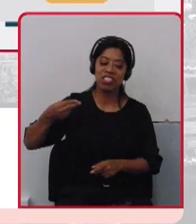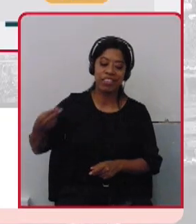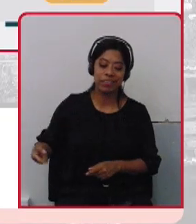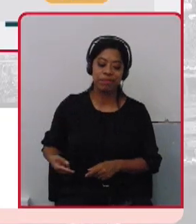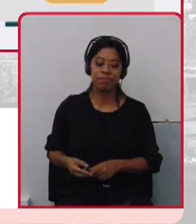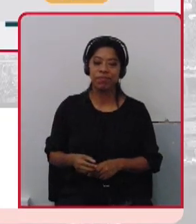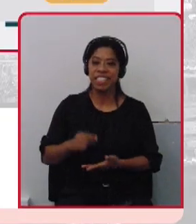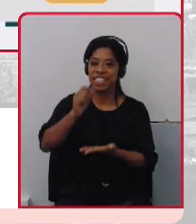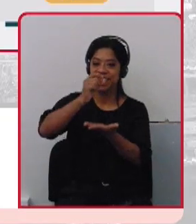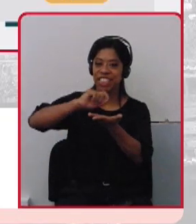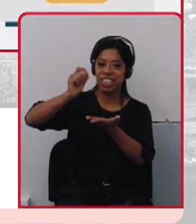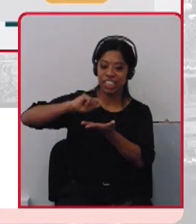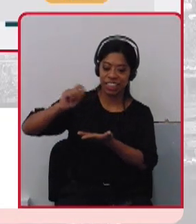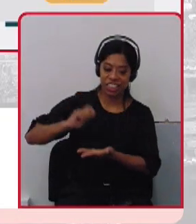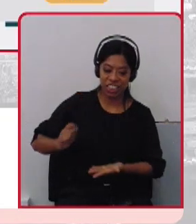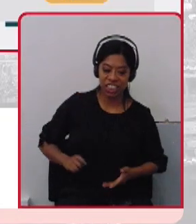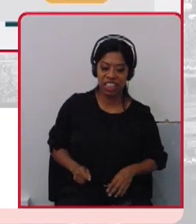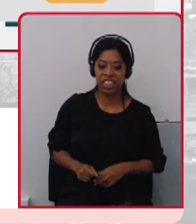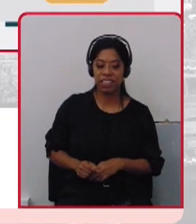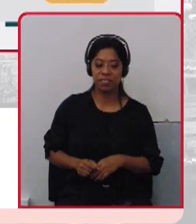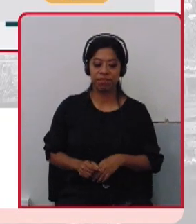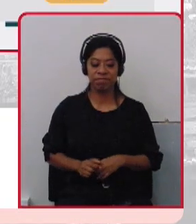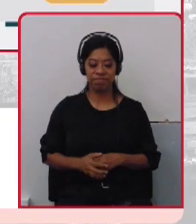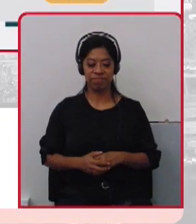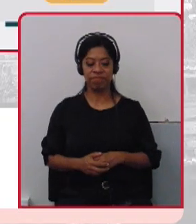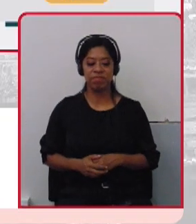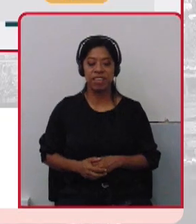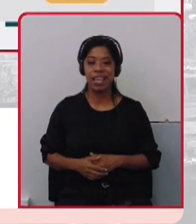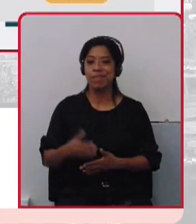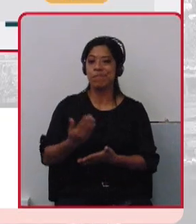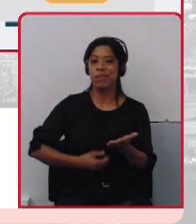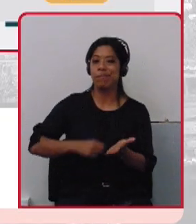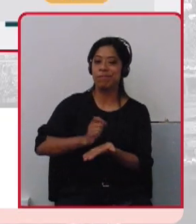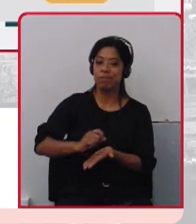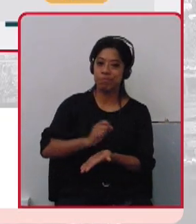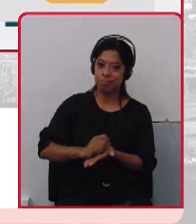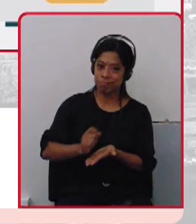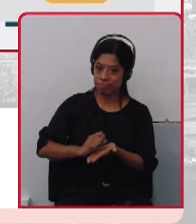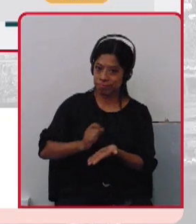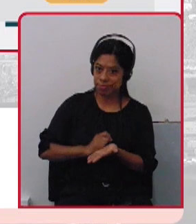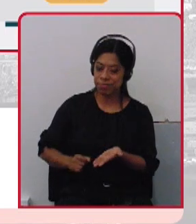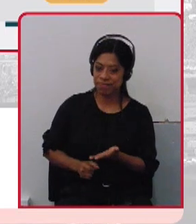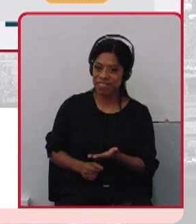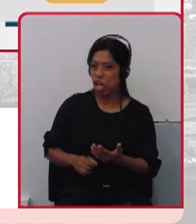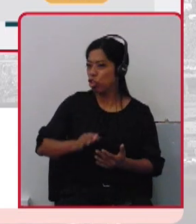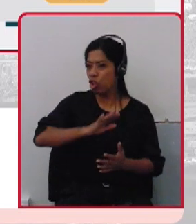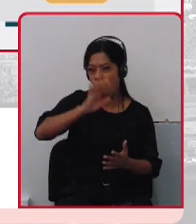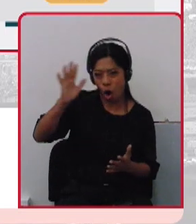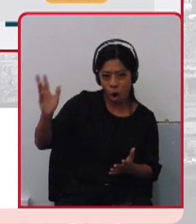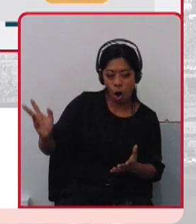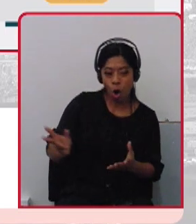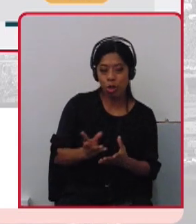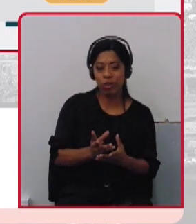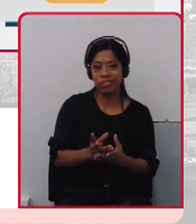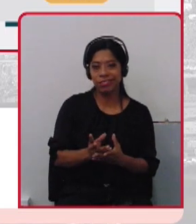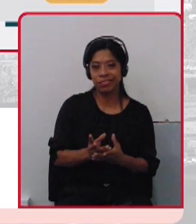humanos, tenemos también checklist que tenemos que hacer en campo, registros manuales. Entonces, todo eso